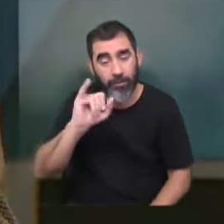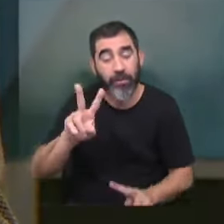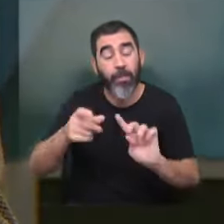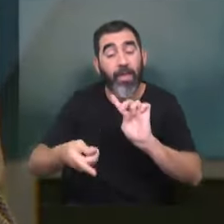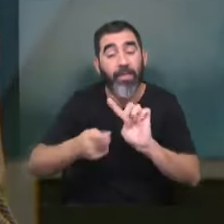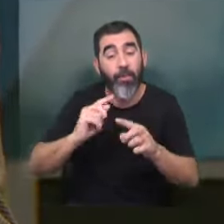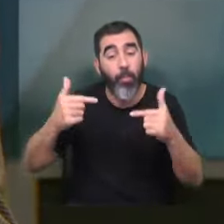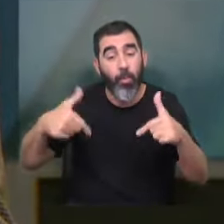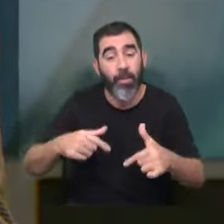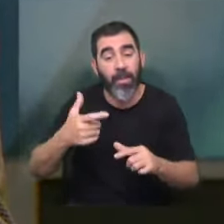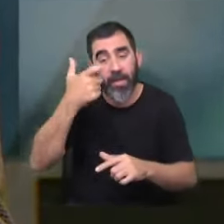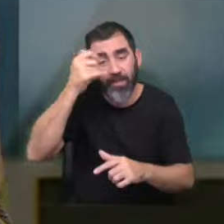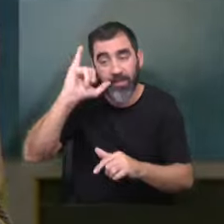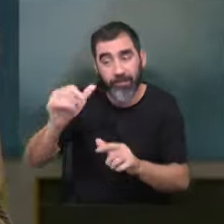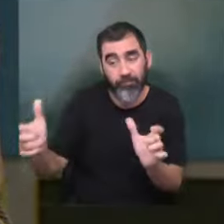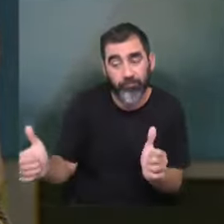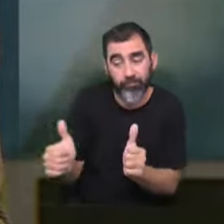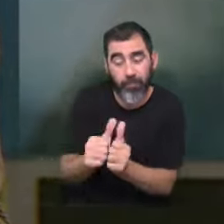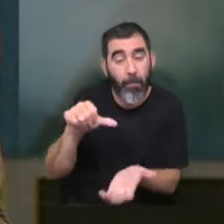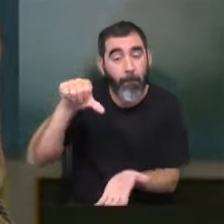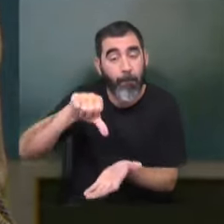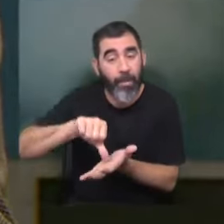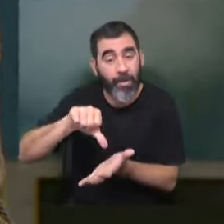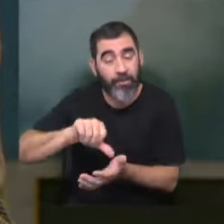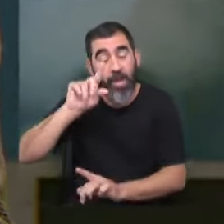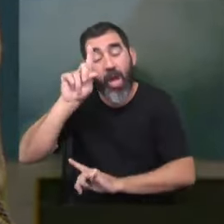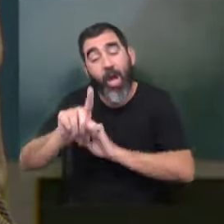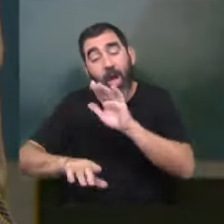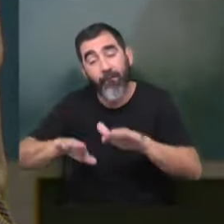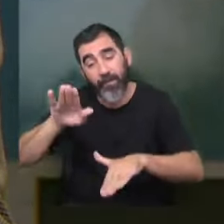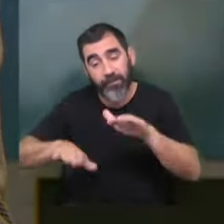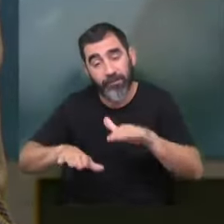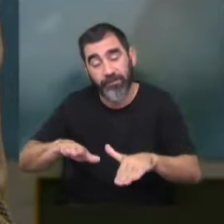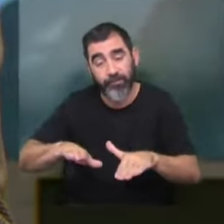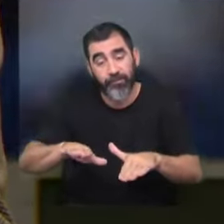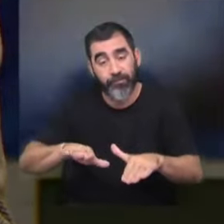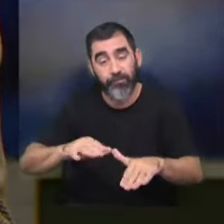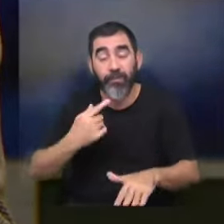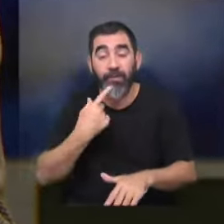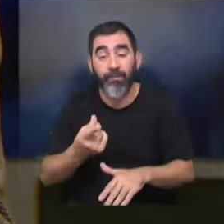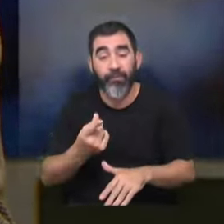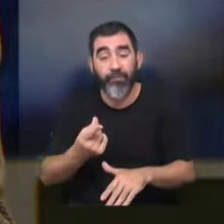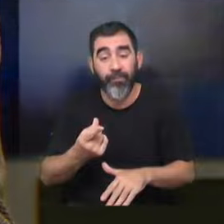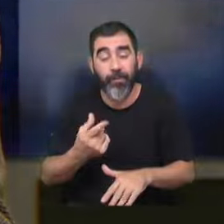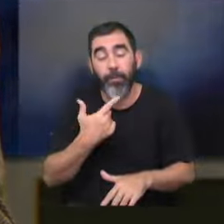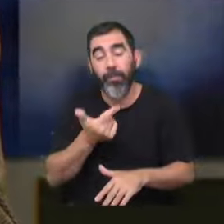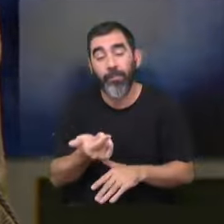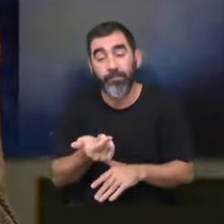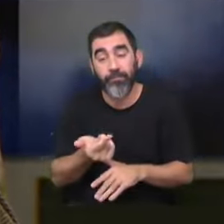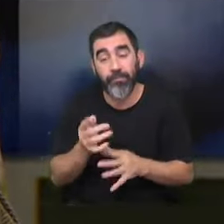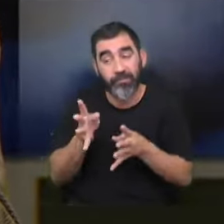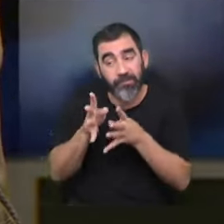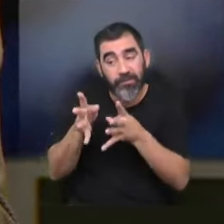diplomacia, la ciencia puede acercar a las naciones. Muchas veces se habla de que parte de, por ejemplo, de que la